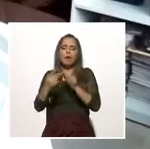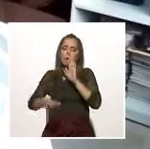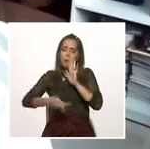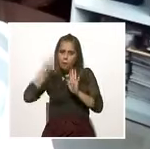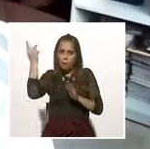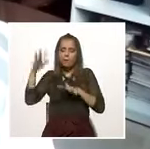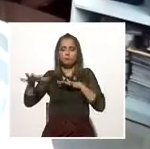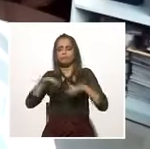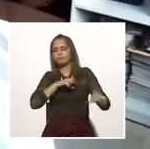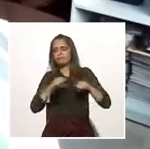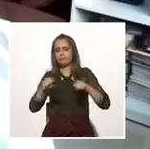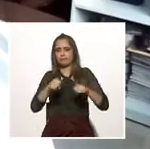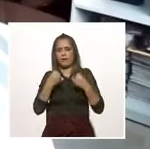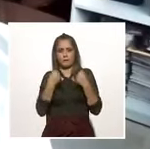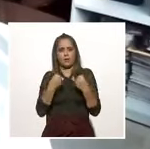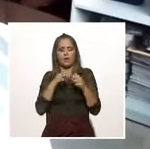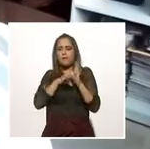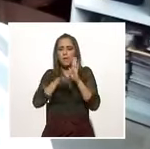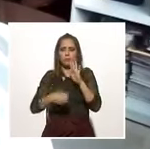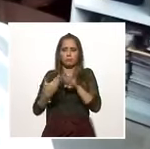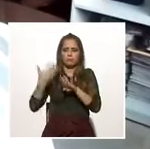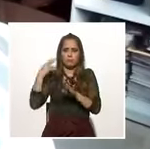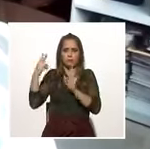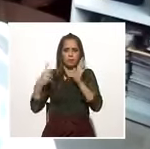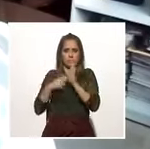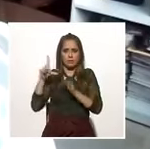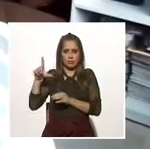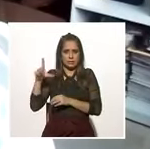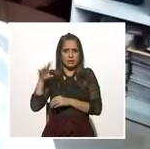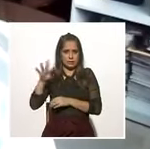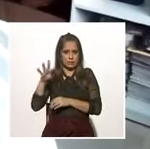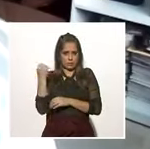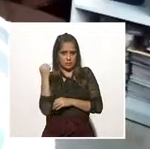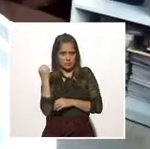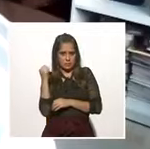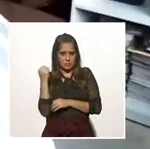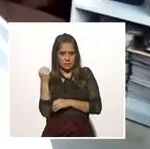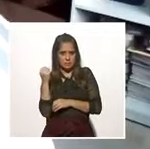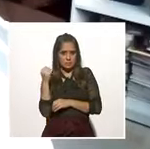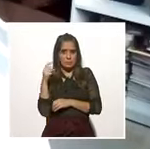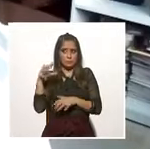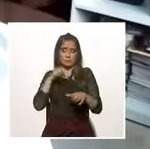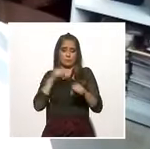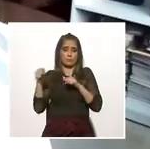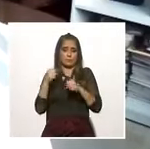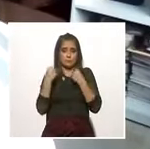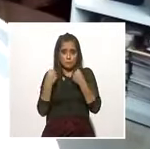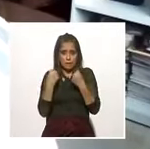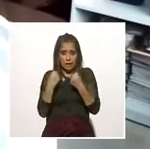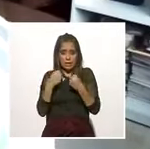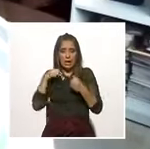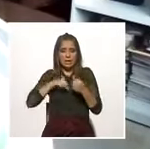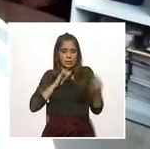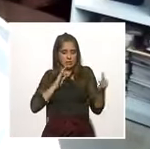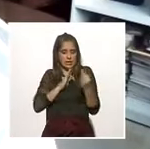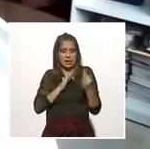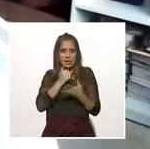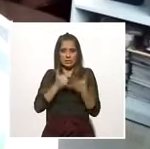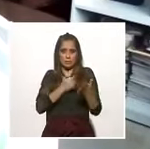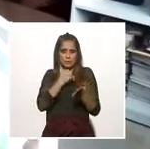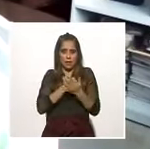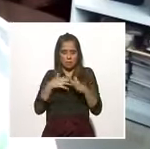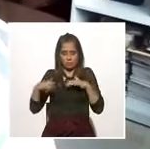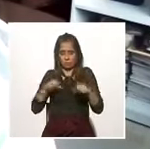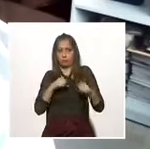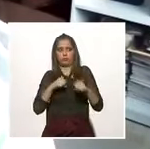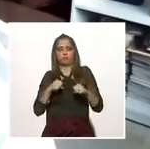un sismo como el que ocurrió en 2017, el 19 de septiembre, es decir, un sismo que ocurre muy cerca de la ciudad y para el cual, a pesar